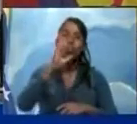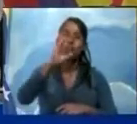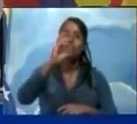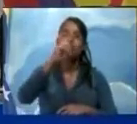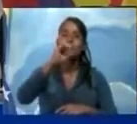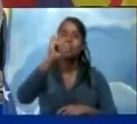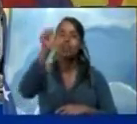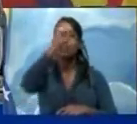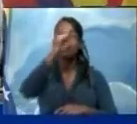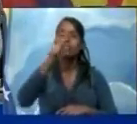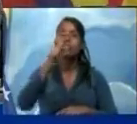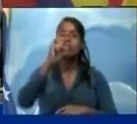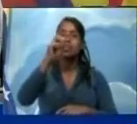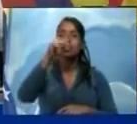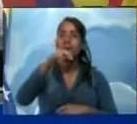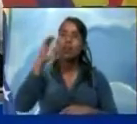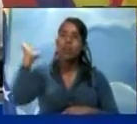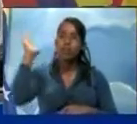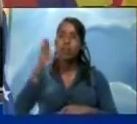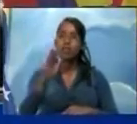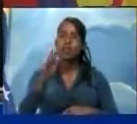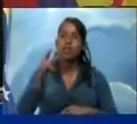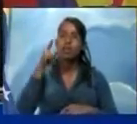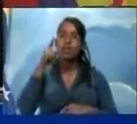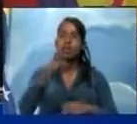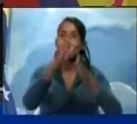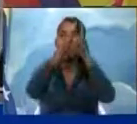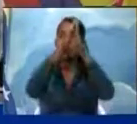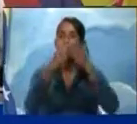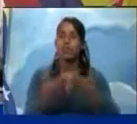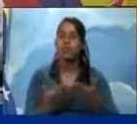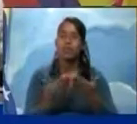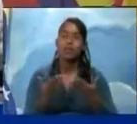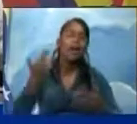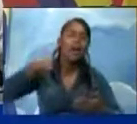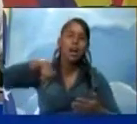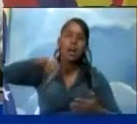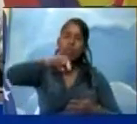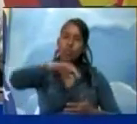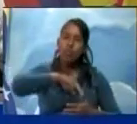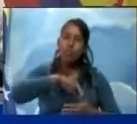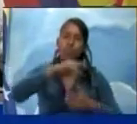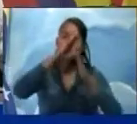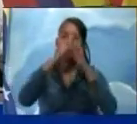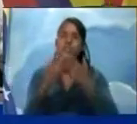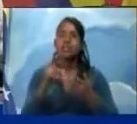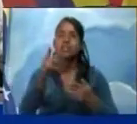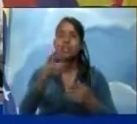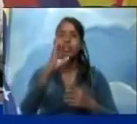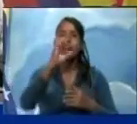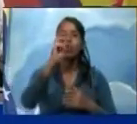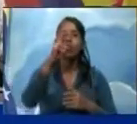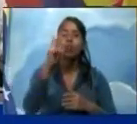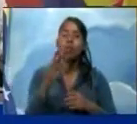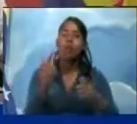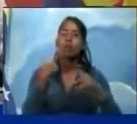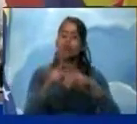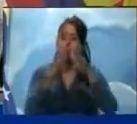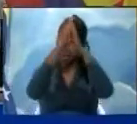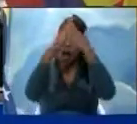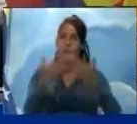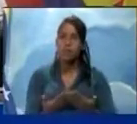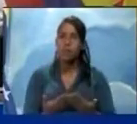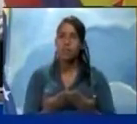vino a traerle una Biblia a nuestro presidente en Cuba. Bien.